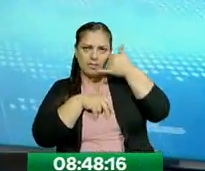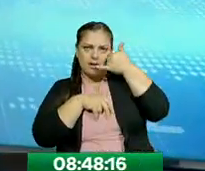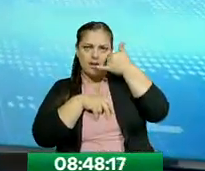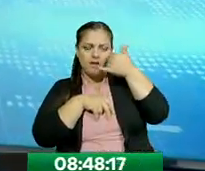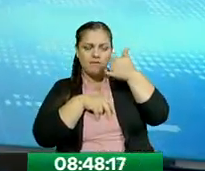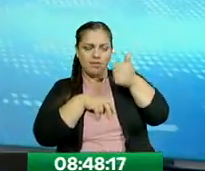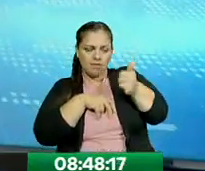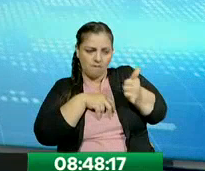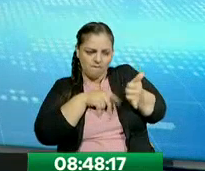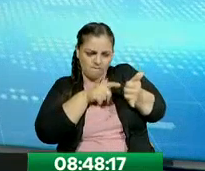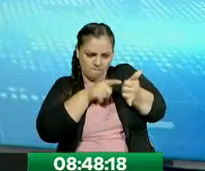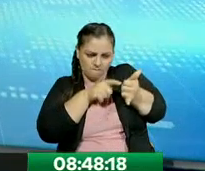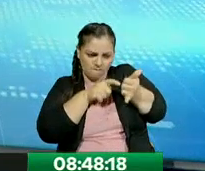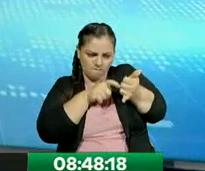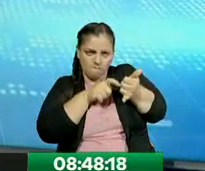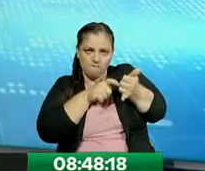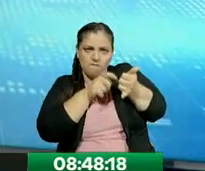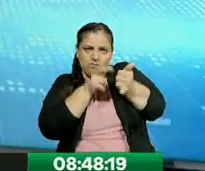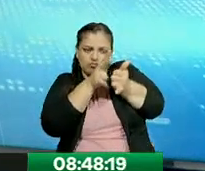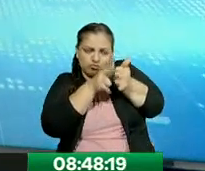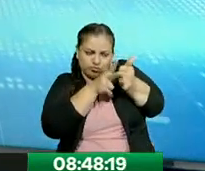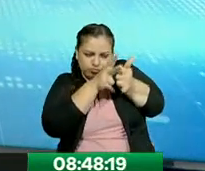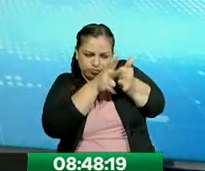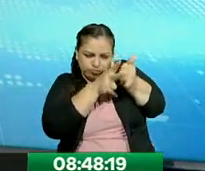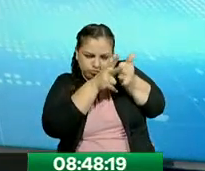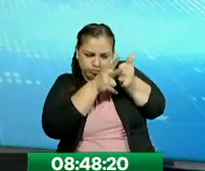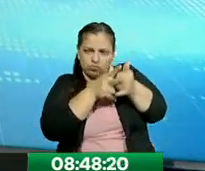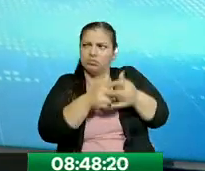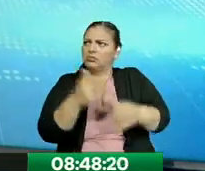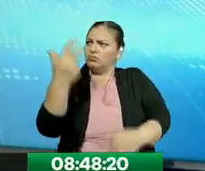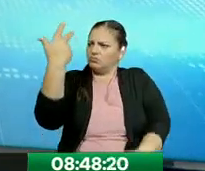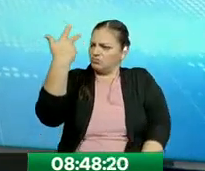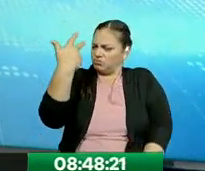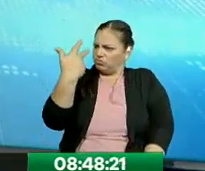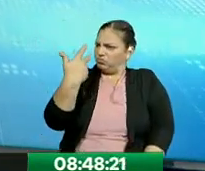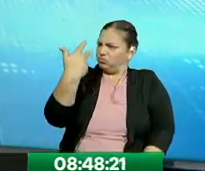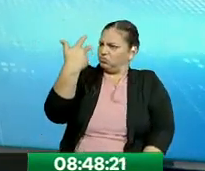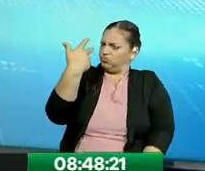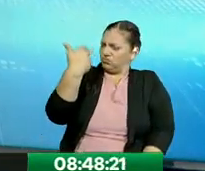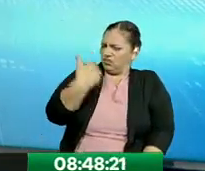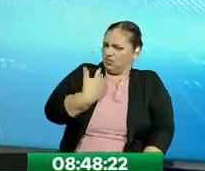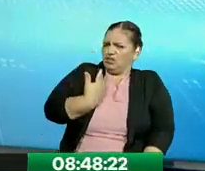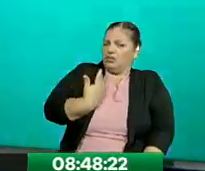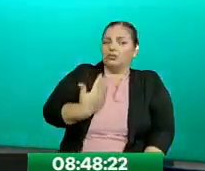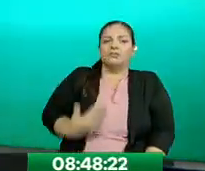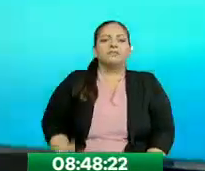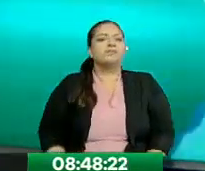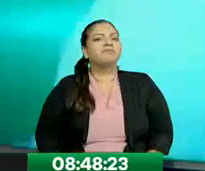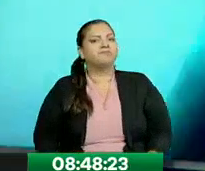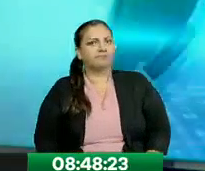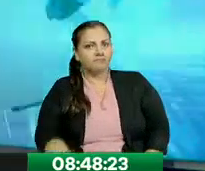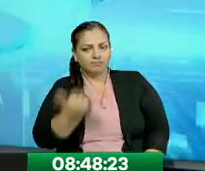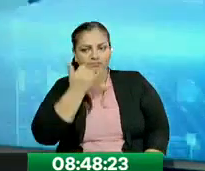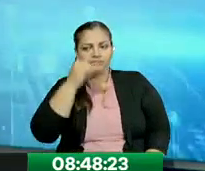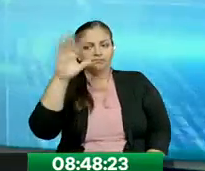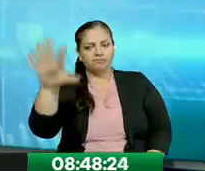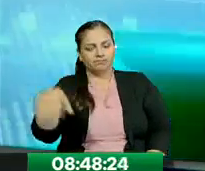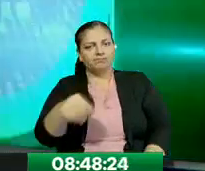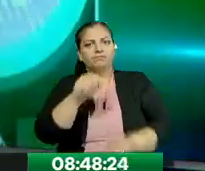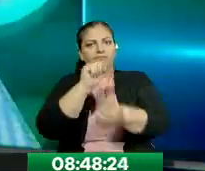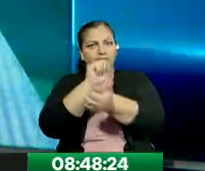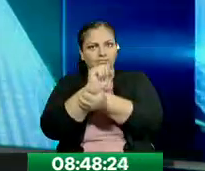Al ciudadano le ordenaron medidas sustitutivas, mientras que el juez ordenó el peritaje en su equipo